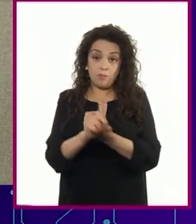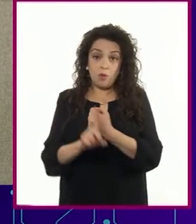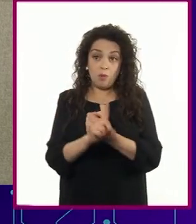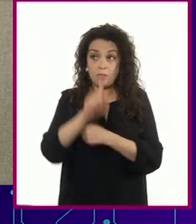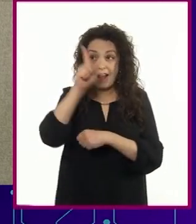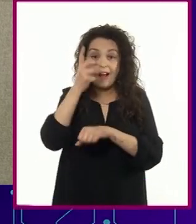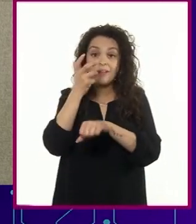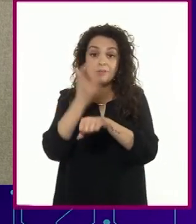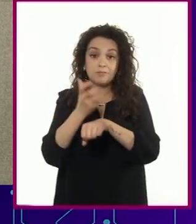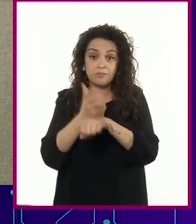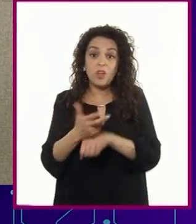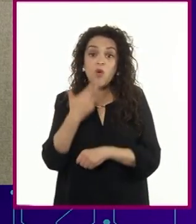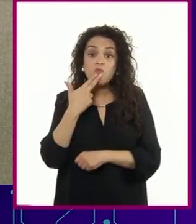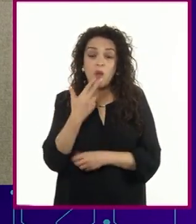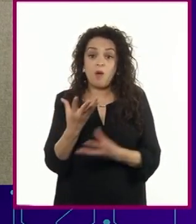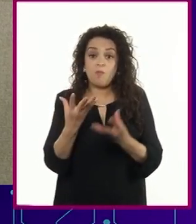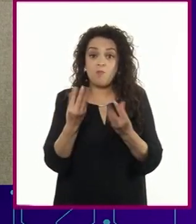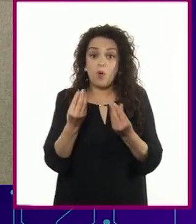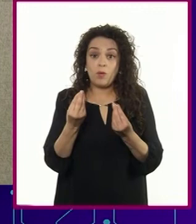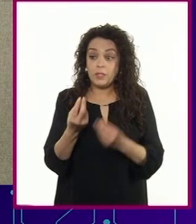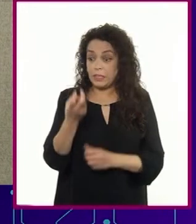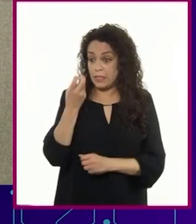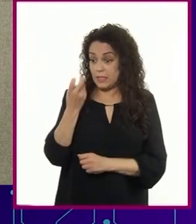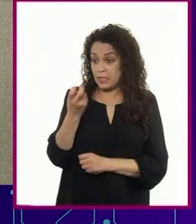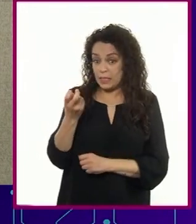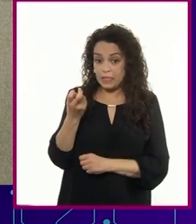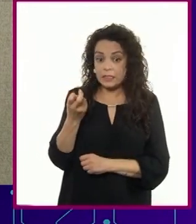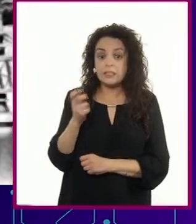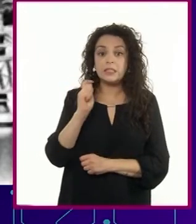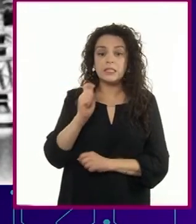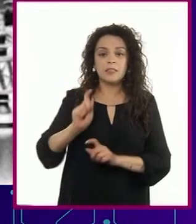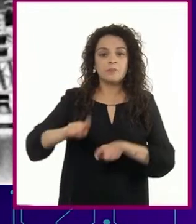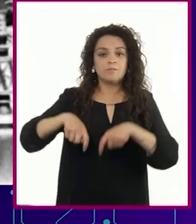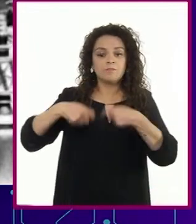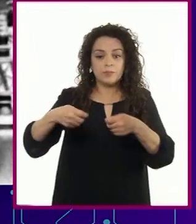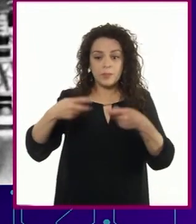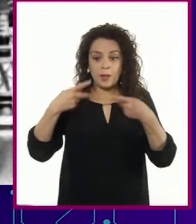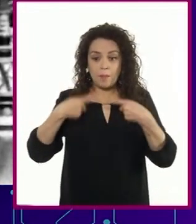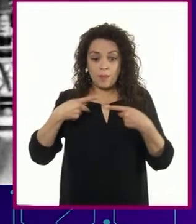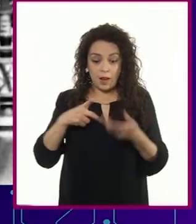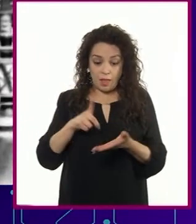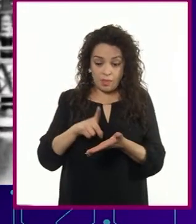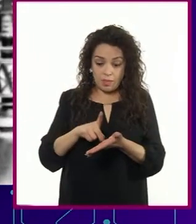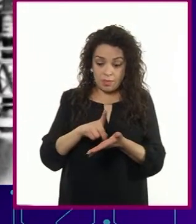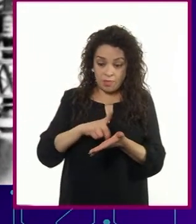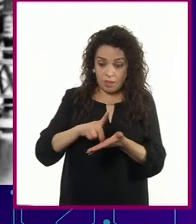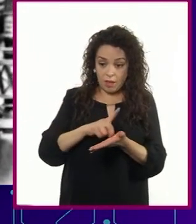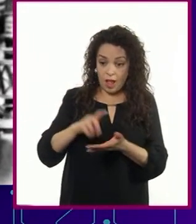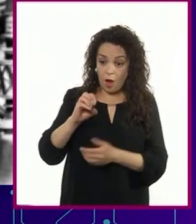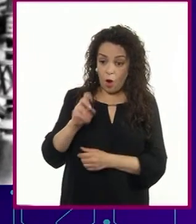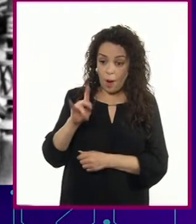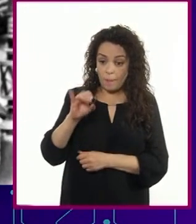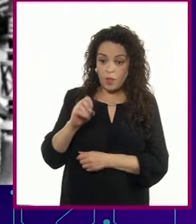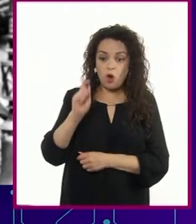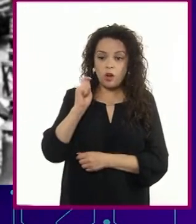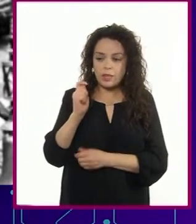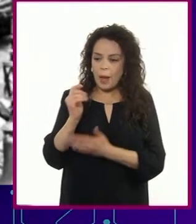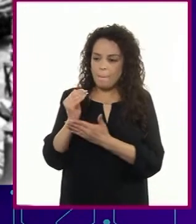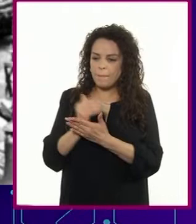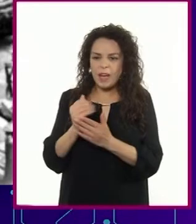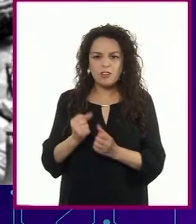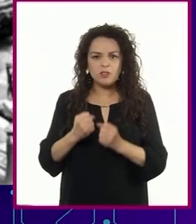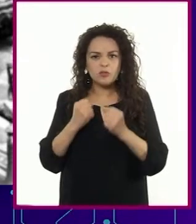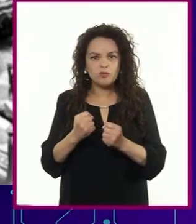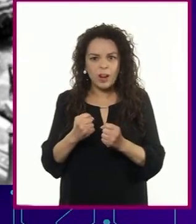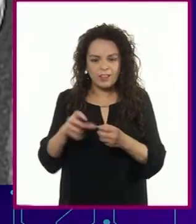Estados Unidos. La solución fue suministrarles a los adictos al opio un sustituto menos potente